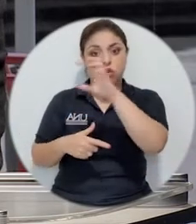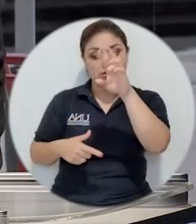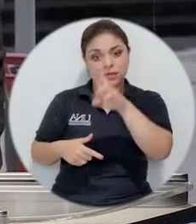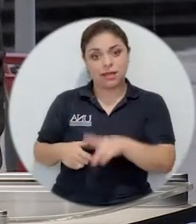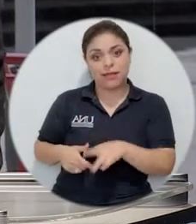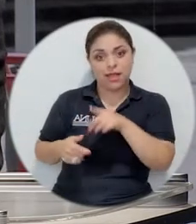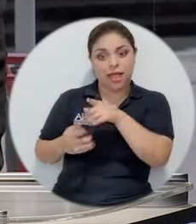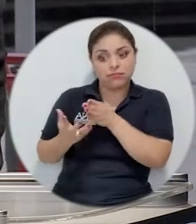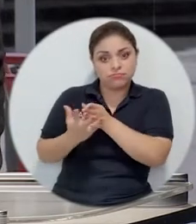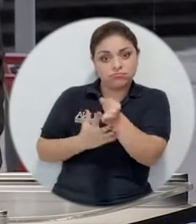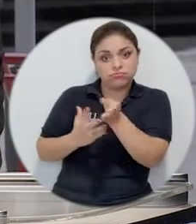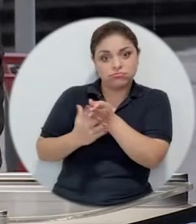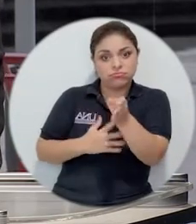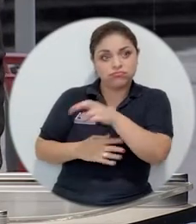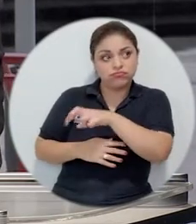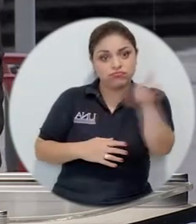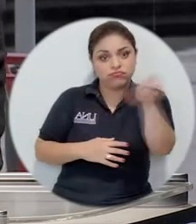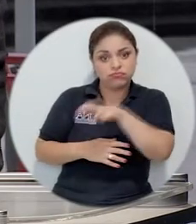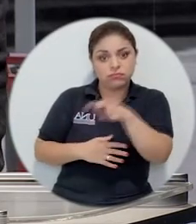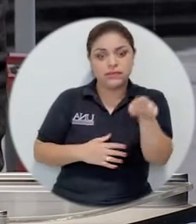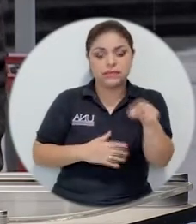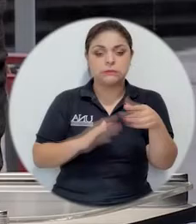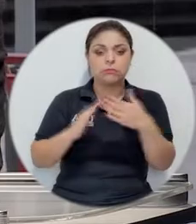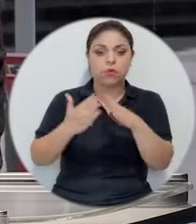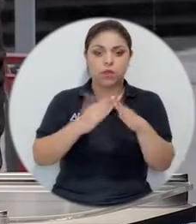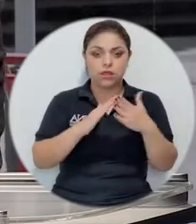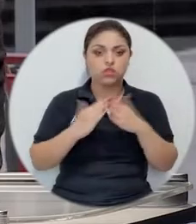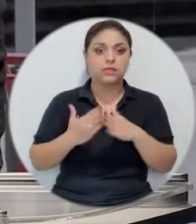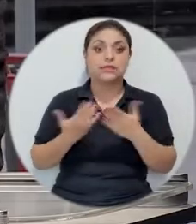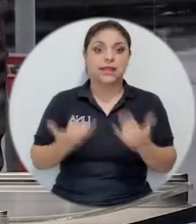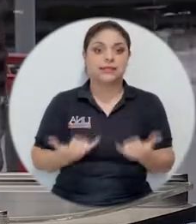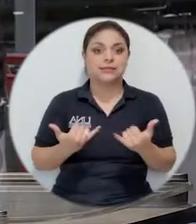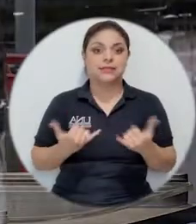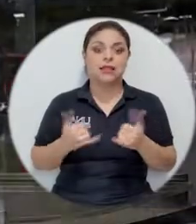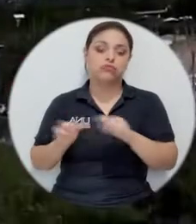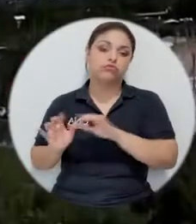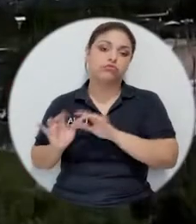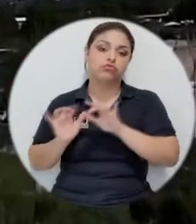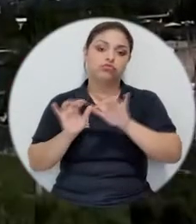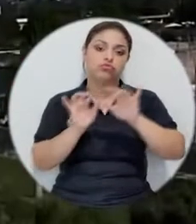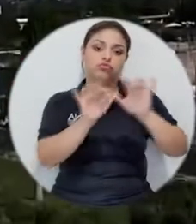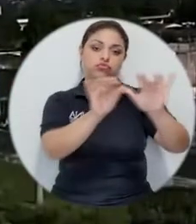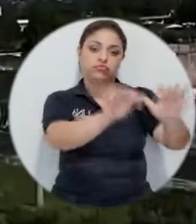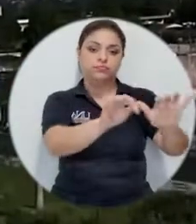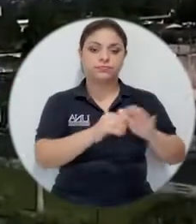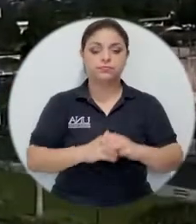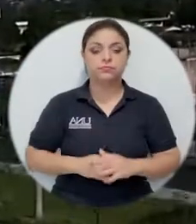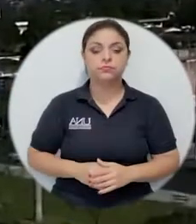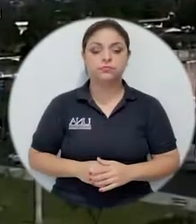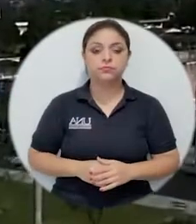espacio de tránsito de esas poblaciones que están migrando.